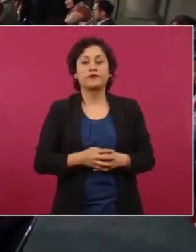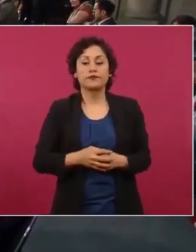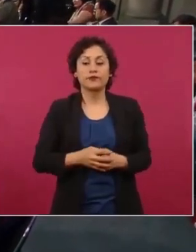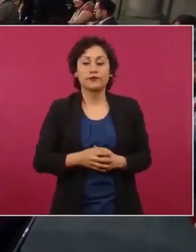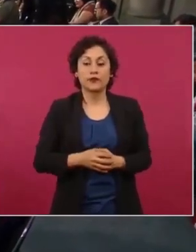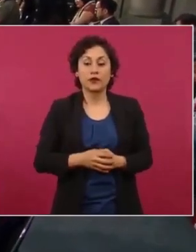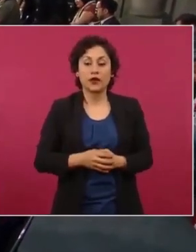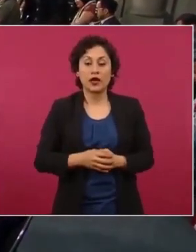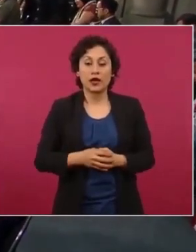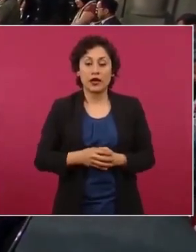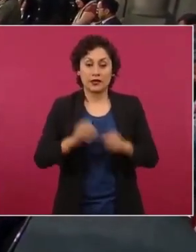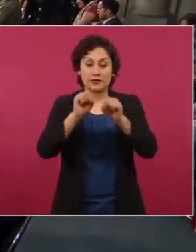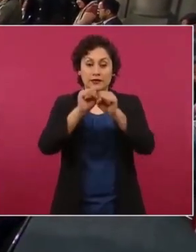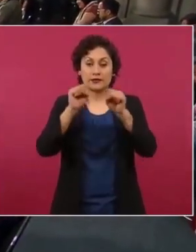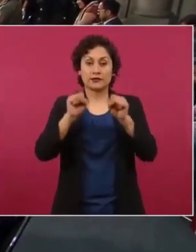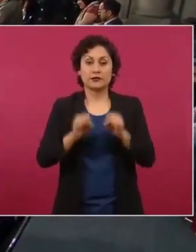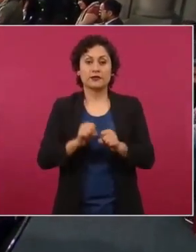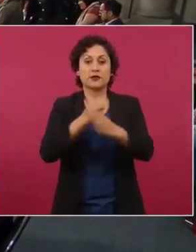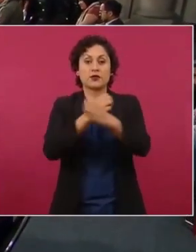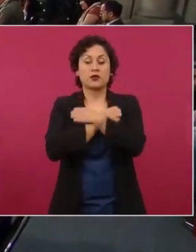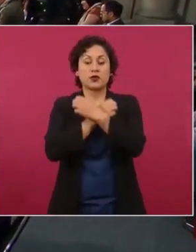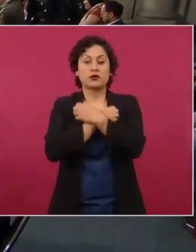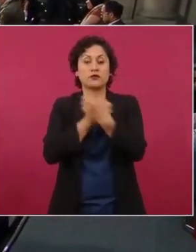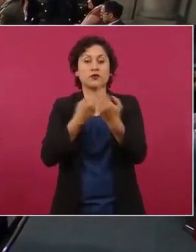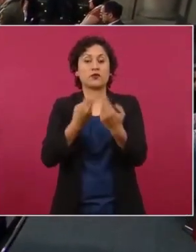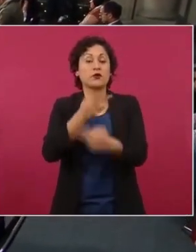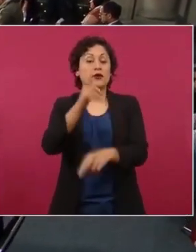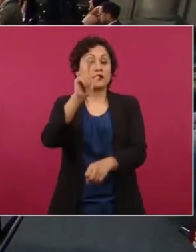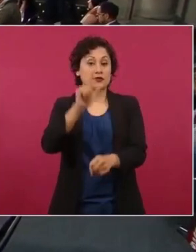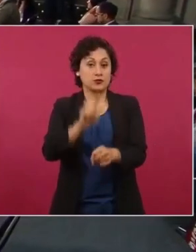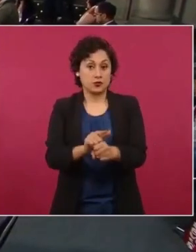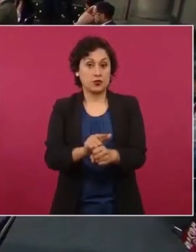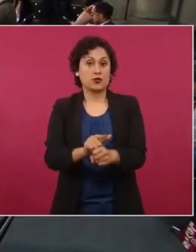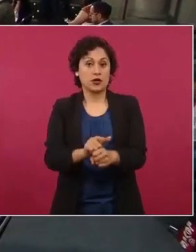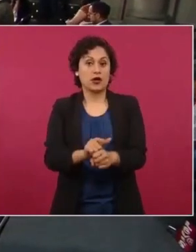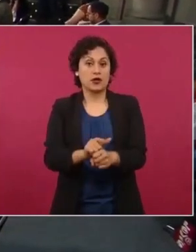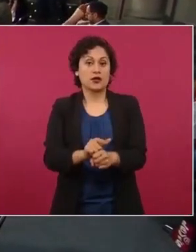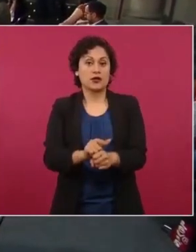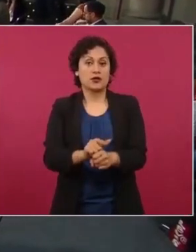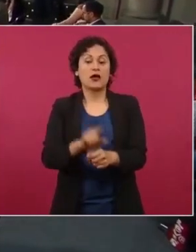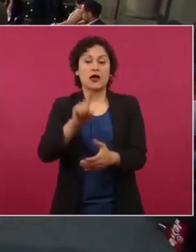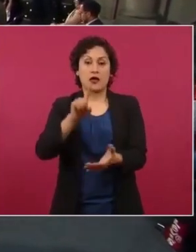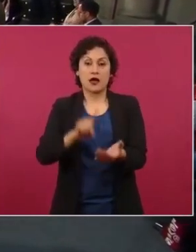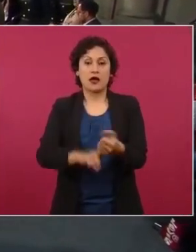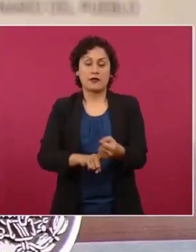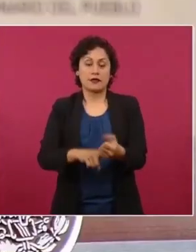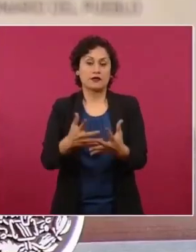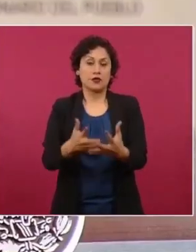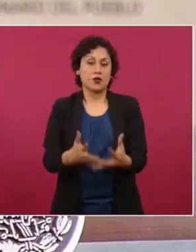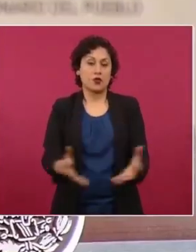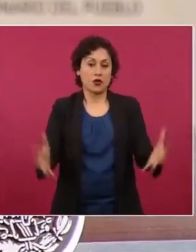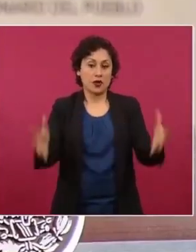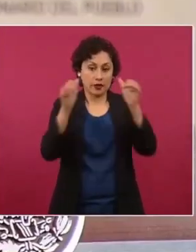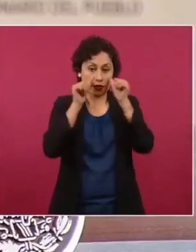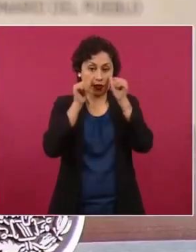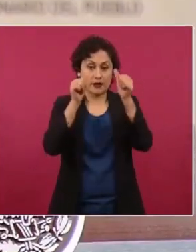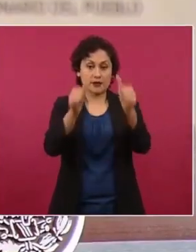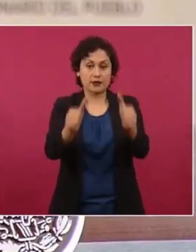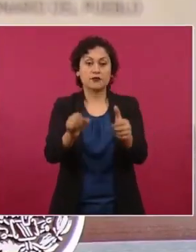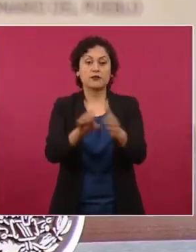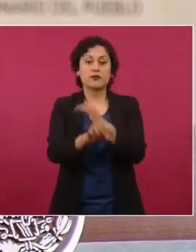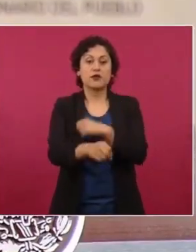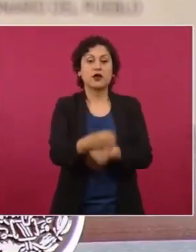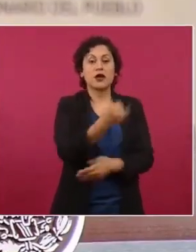sistema educativo nacional tiene una influencia verdaderamente grande. Estamos hablando desde educación